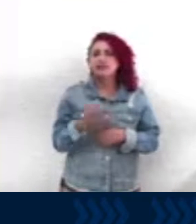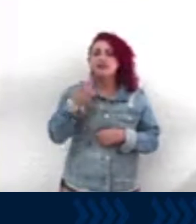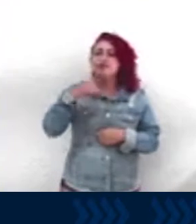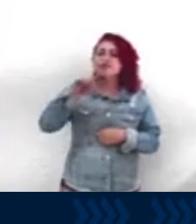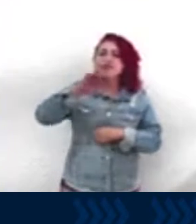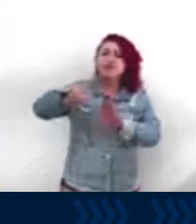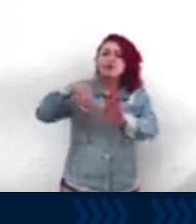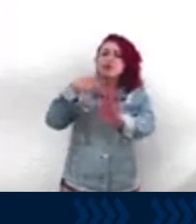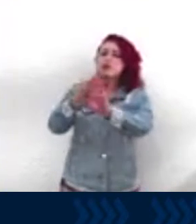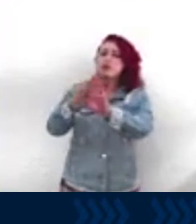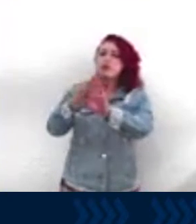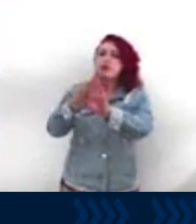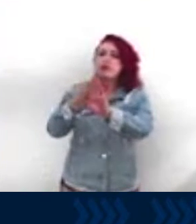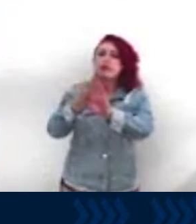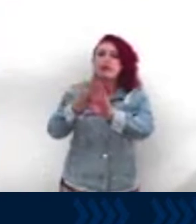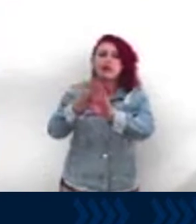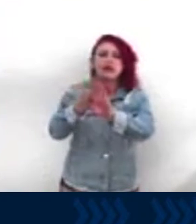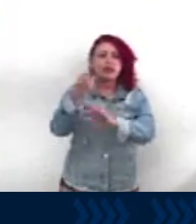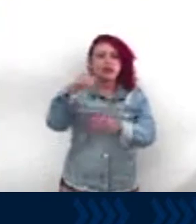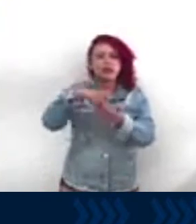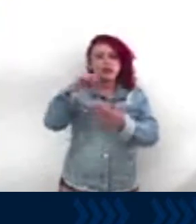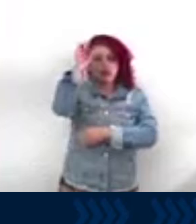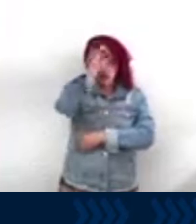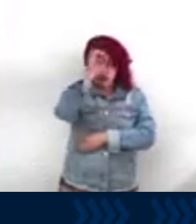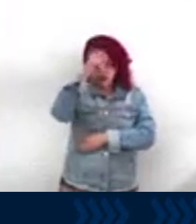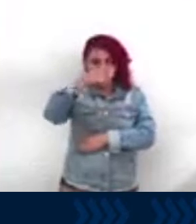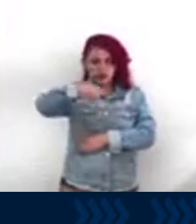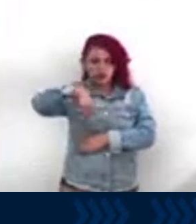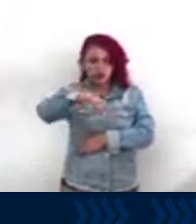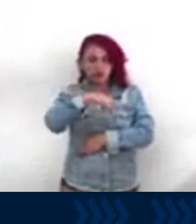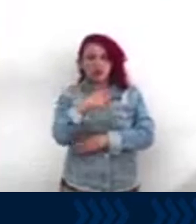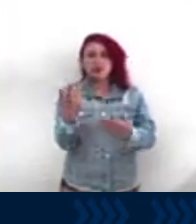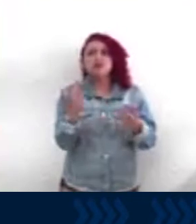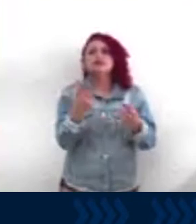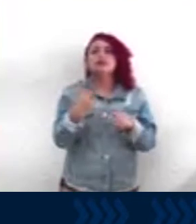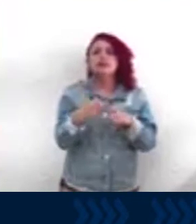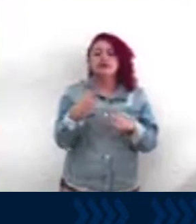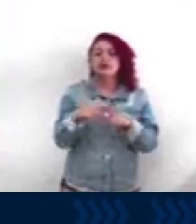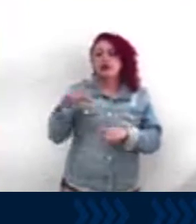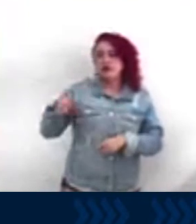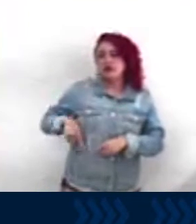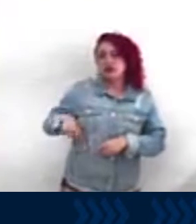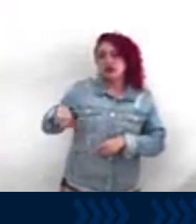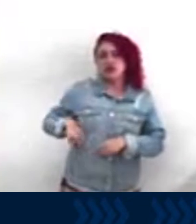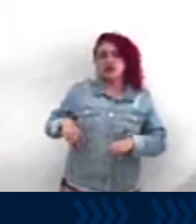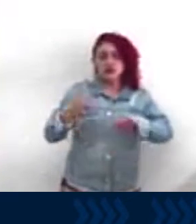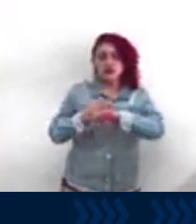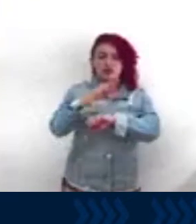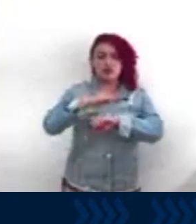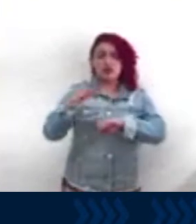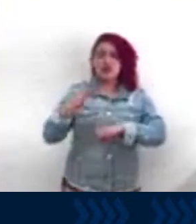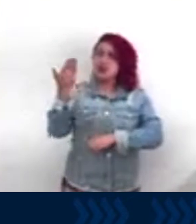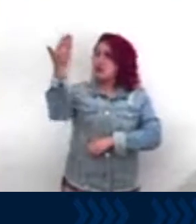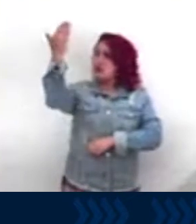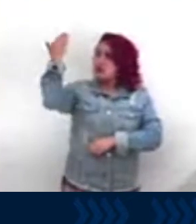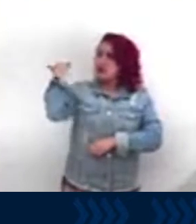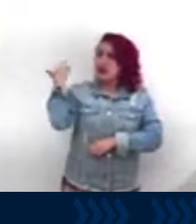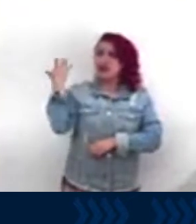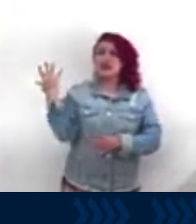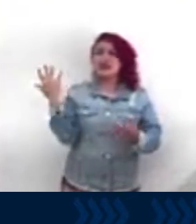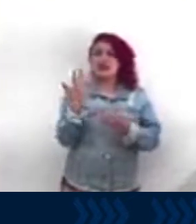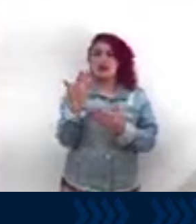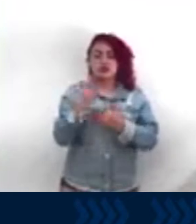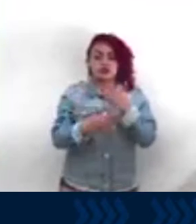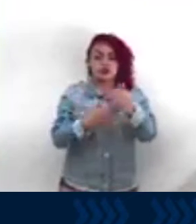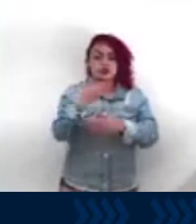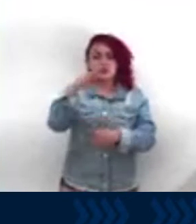la violación que desde nuestro punto de vista hace el gobernador de Michoacán o hizo en aquel momento